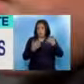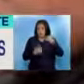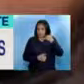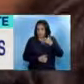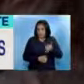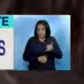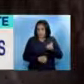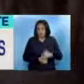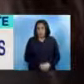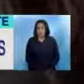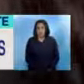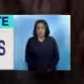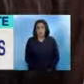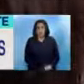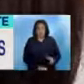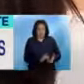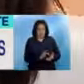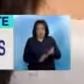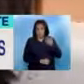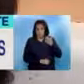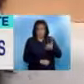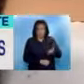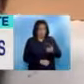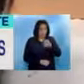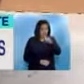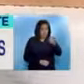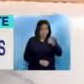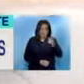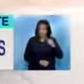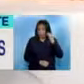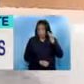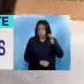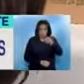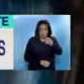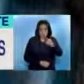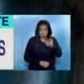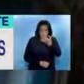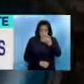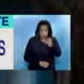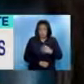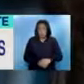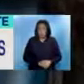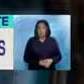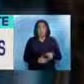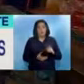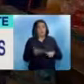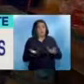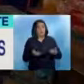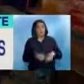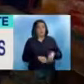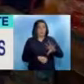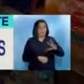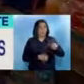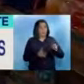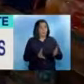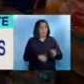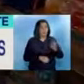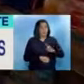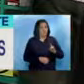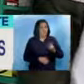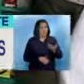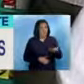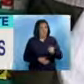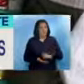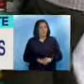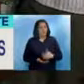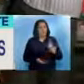llamadas. Está timbrando, pero en realidad no suena nunca. Mira cómo está. Y que sirve para que los delincuentes los utilicen